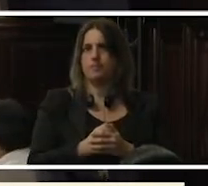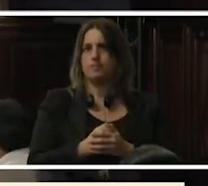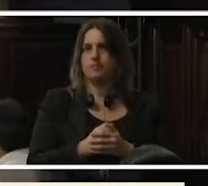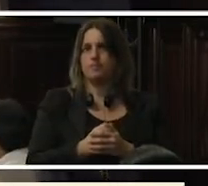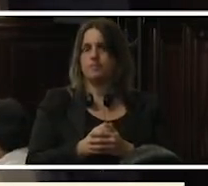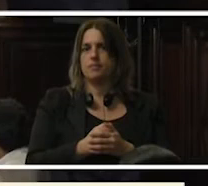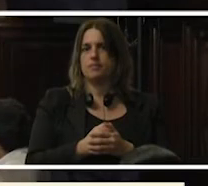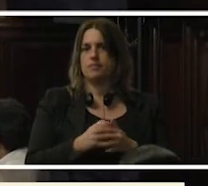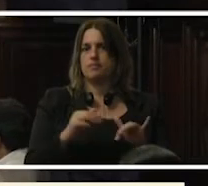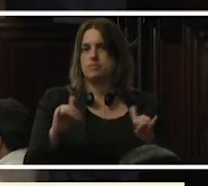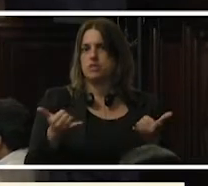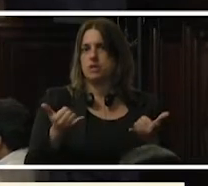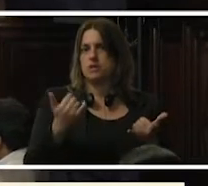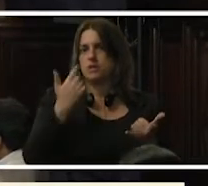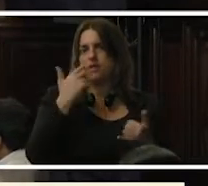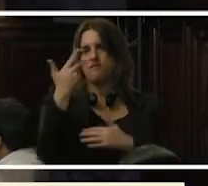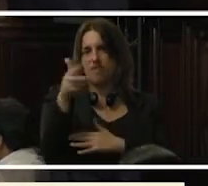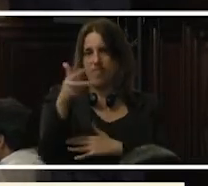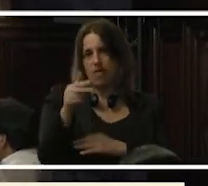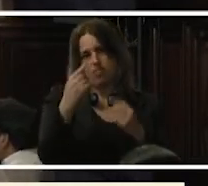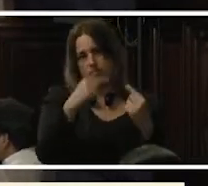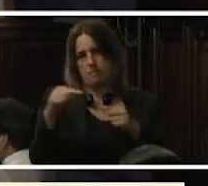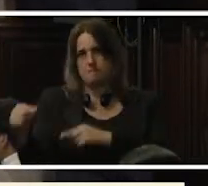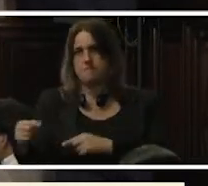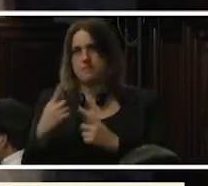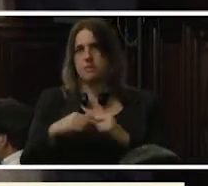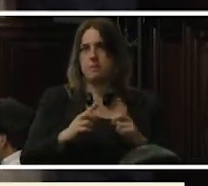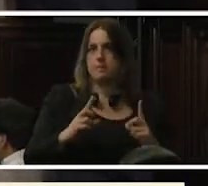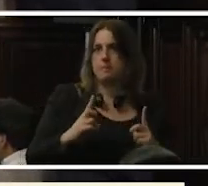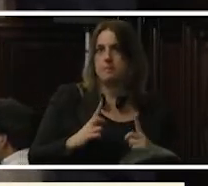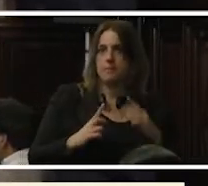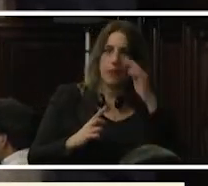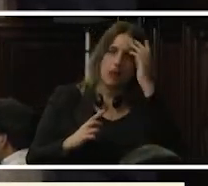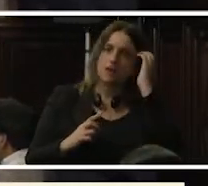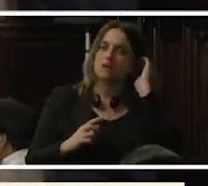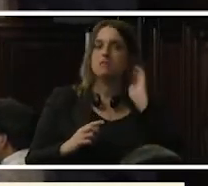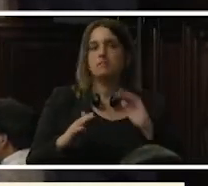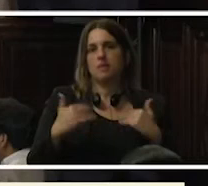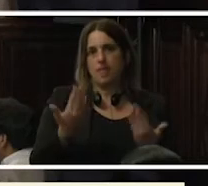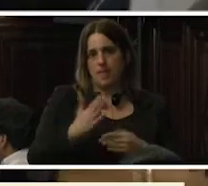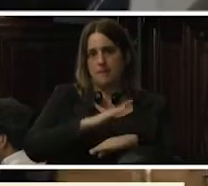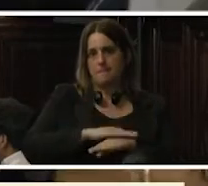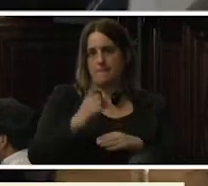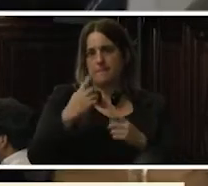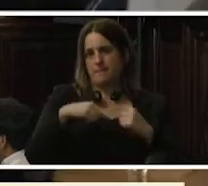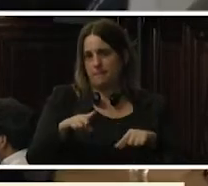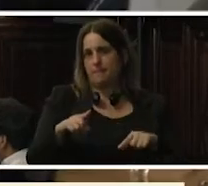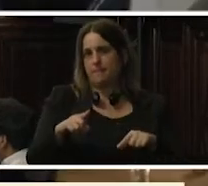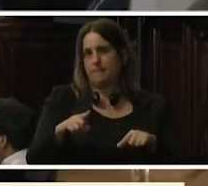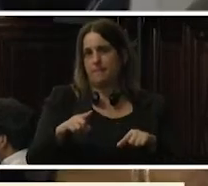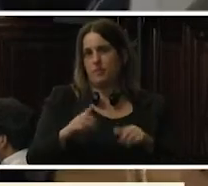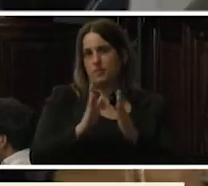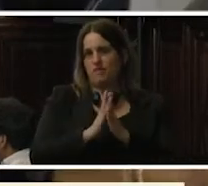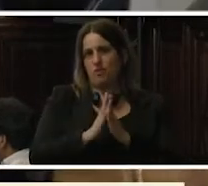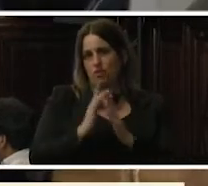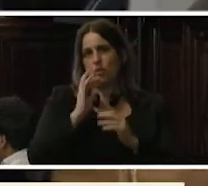Ya, como luego vamos a tener los videos y nuestra intervención, les pediré que se... Sí, bueno, lo concederemos, pues, pero digamos que tratemos de ajustarnos